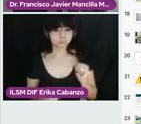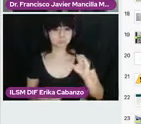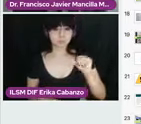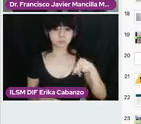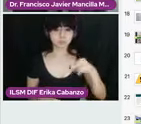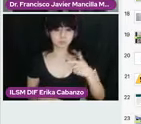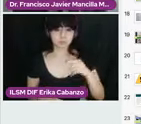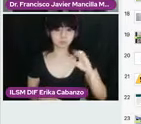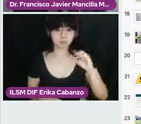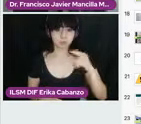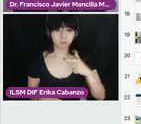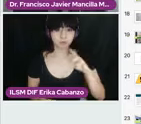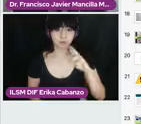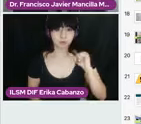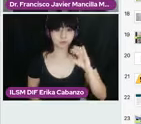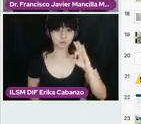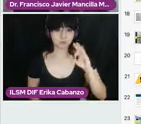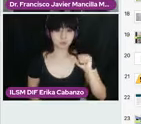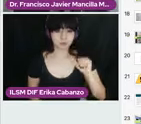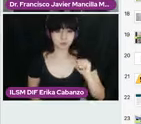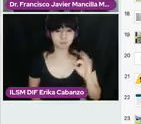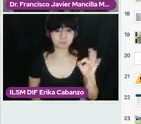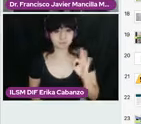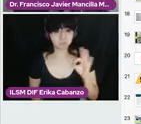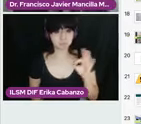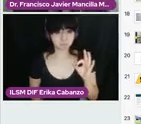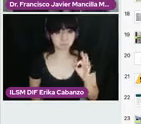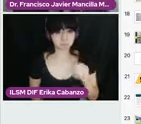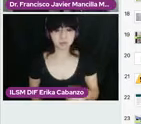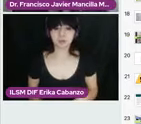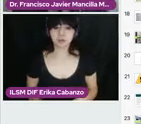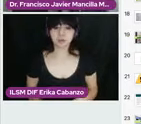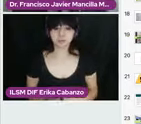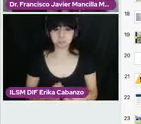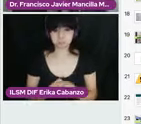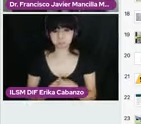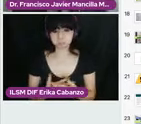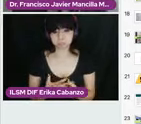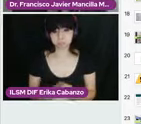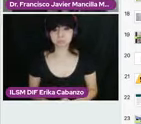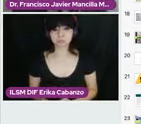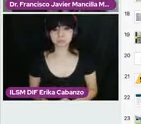si sospechamos una lesión vascular. Resonancia magnética, si al hacer